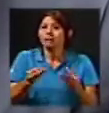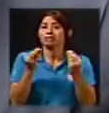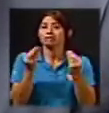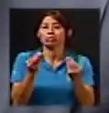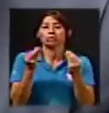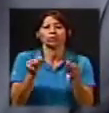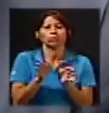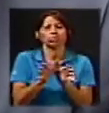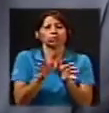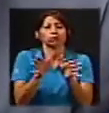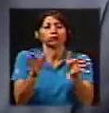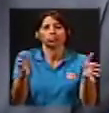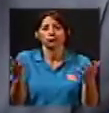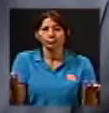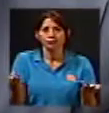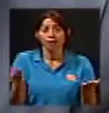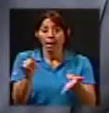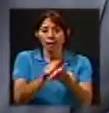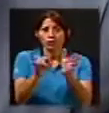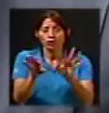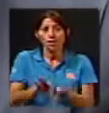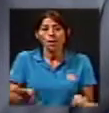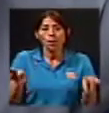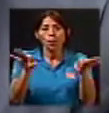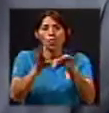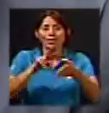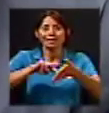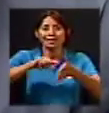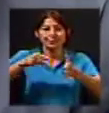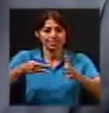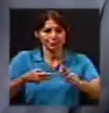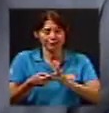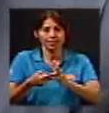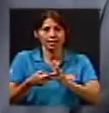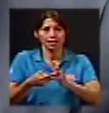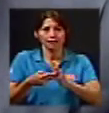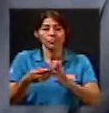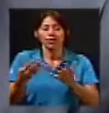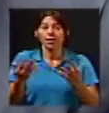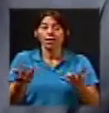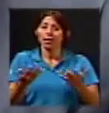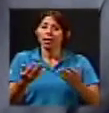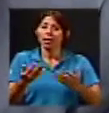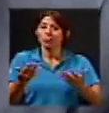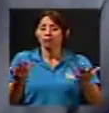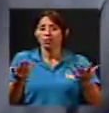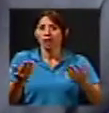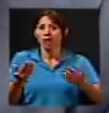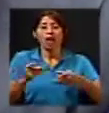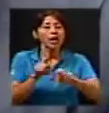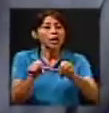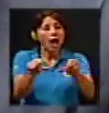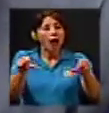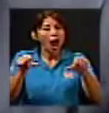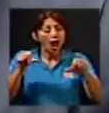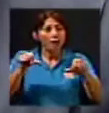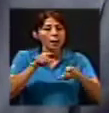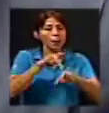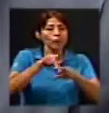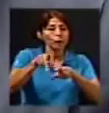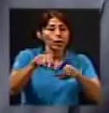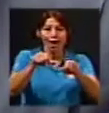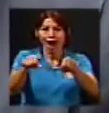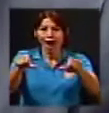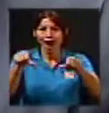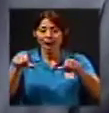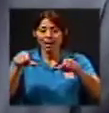porque entonces significa de que el mercado profesional, el mercado laboral,